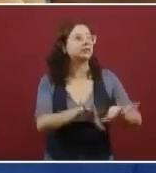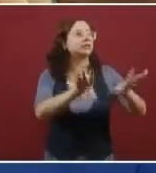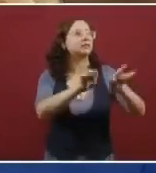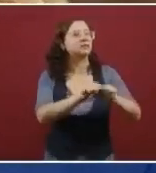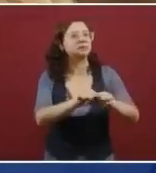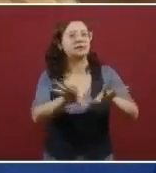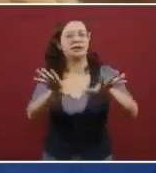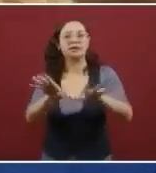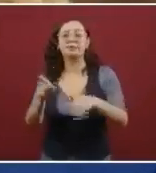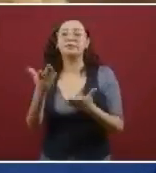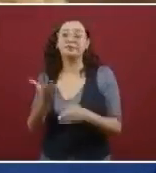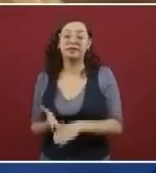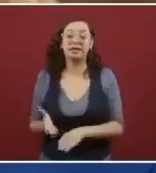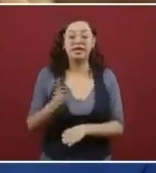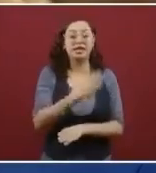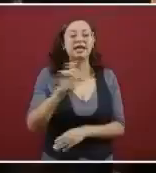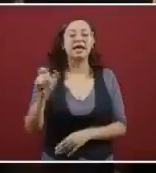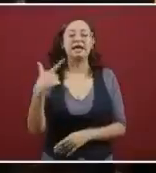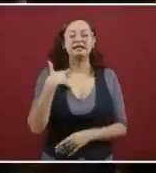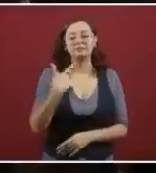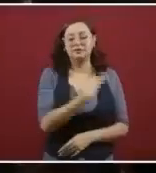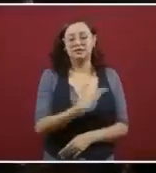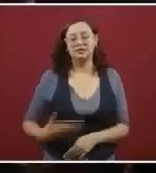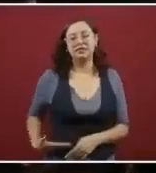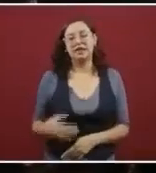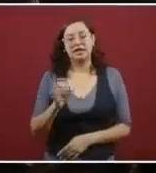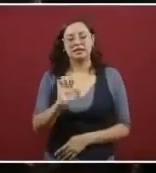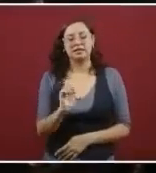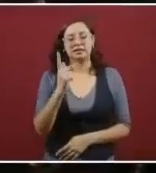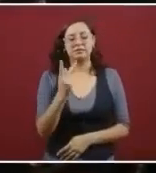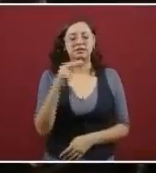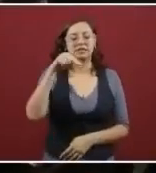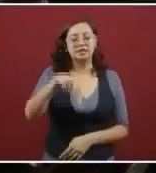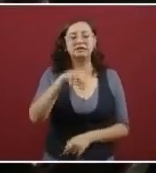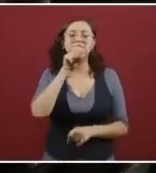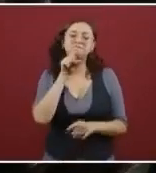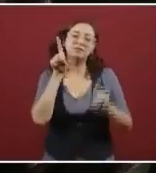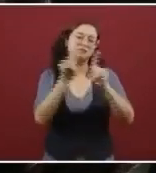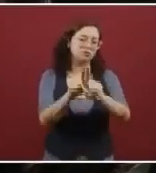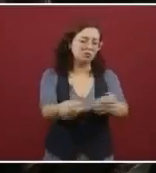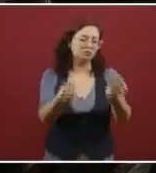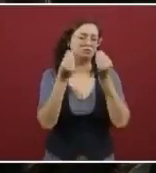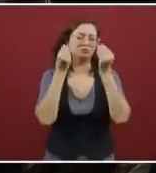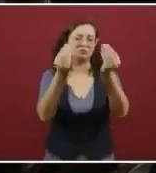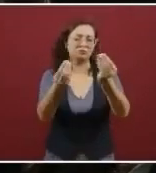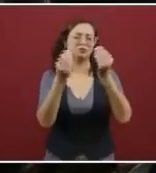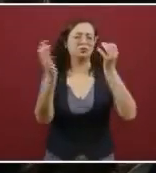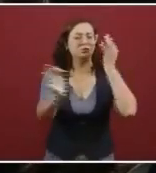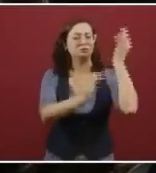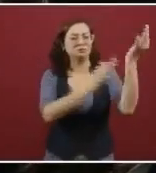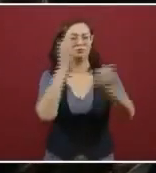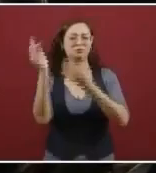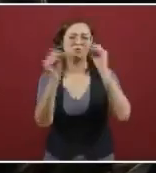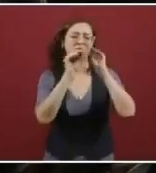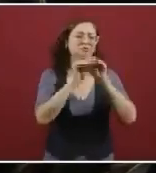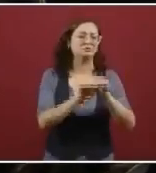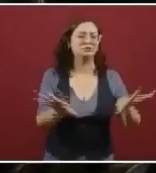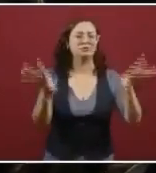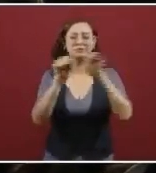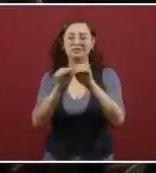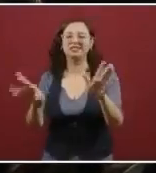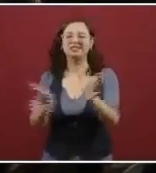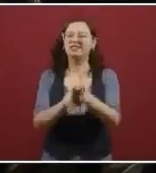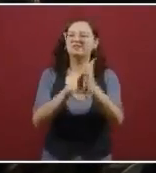del expresidente Peña Nieto, pues se difundieron muchas campañas en la revista Está